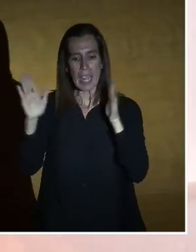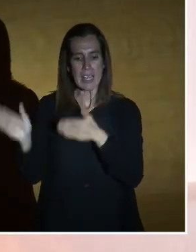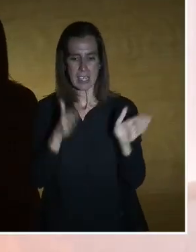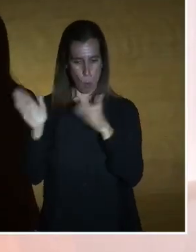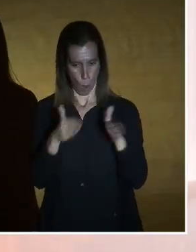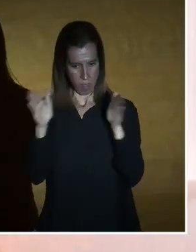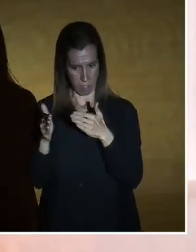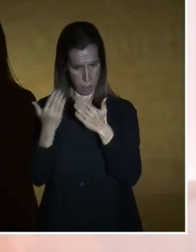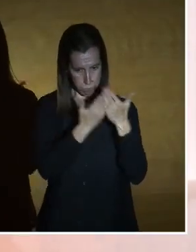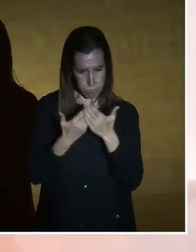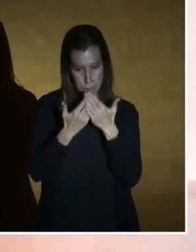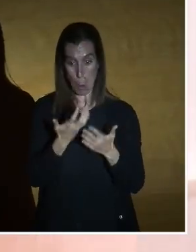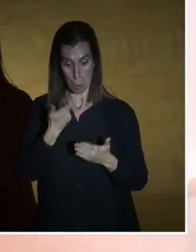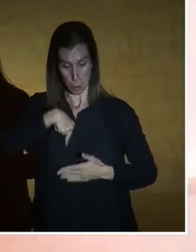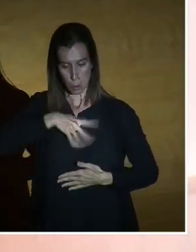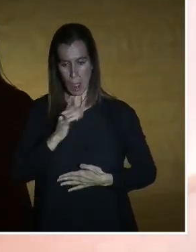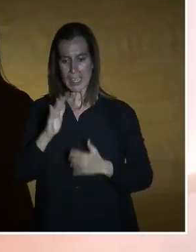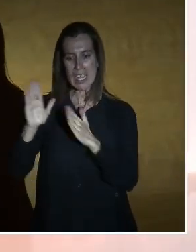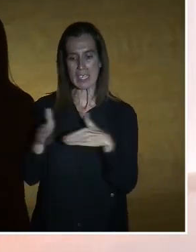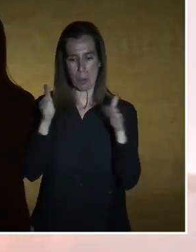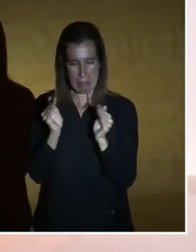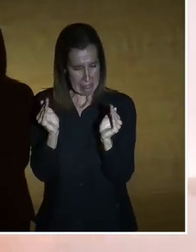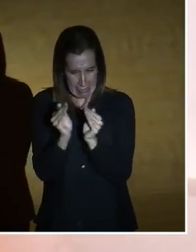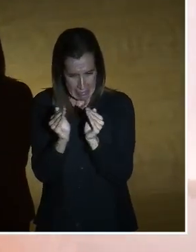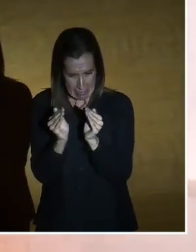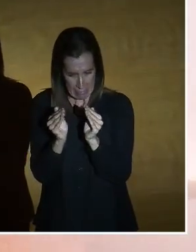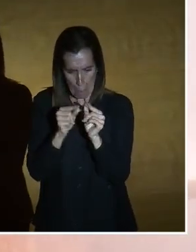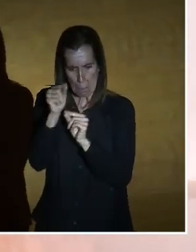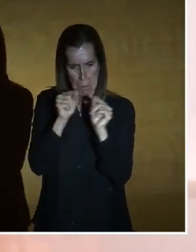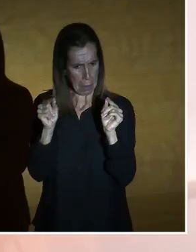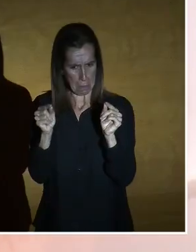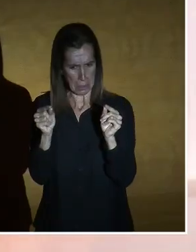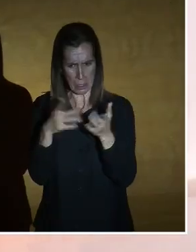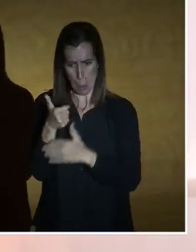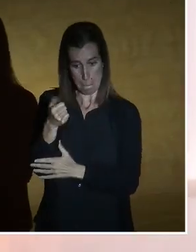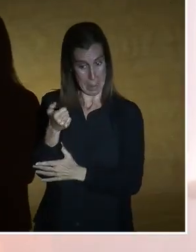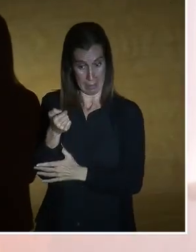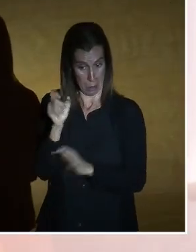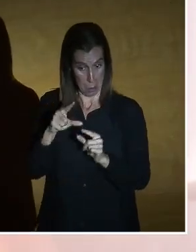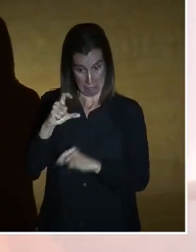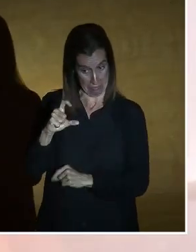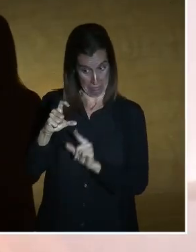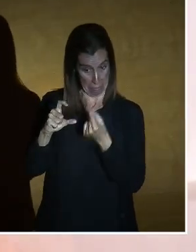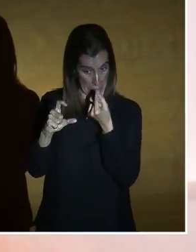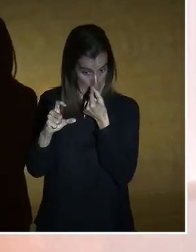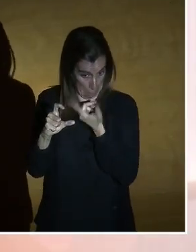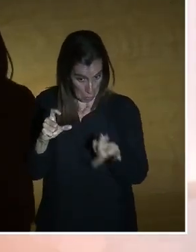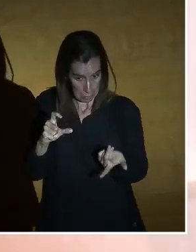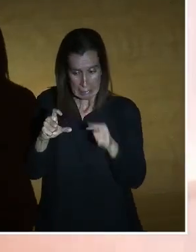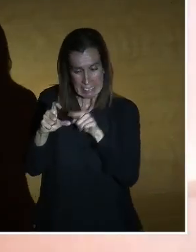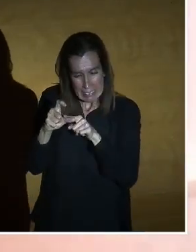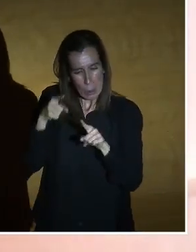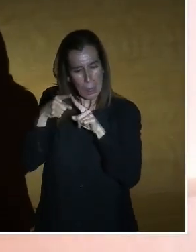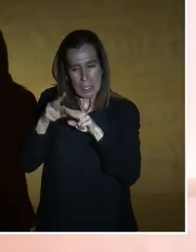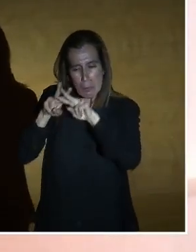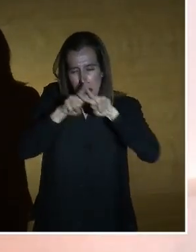secuenciación. Nosotros, por ejemplo, tenemos un secuenciador muy pequeño, tamaño aproximado un poquito más grande que un mechero, y que nos sirve para leer